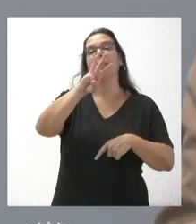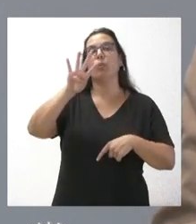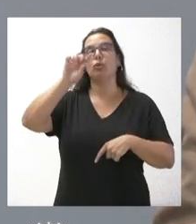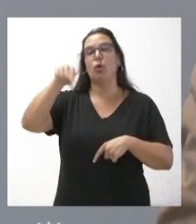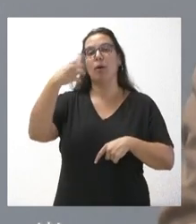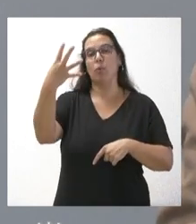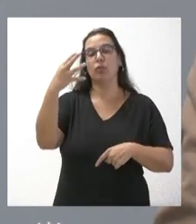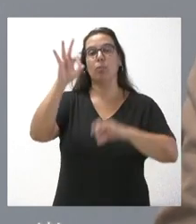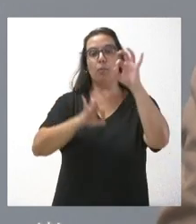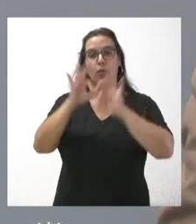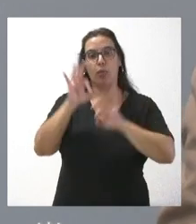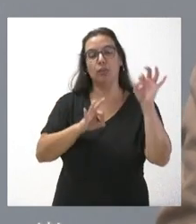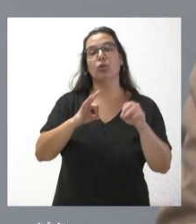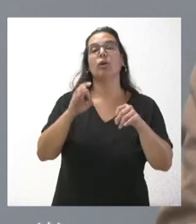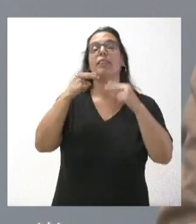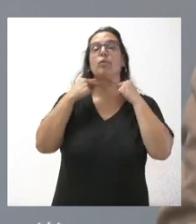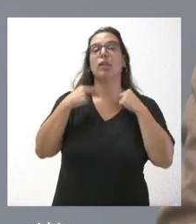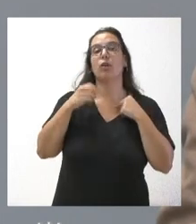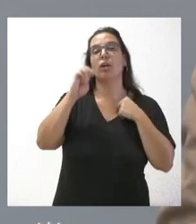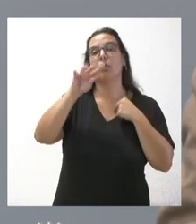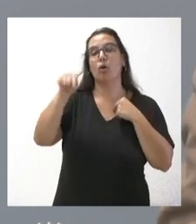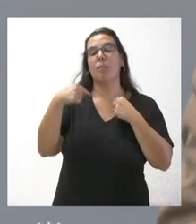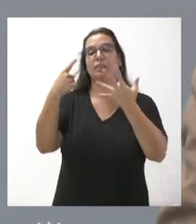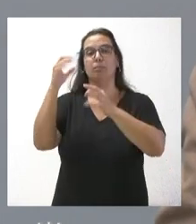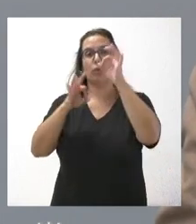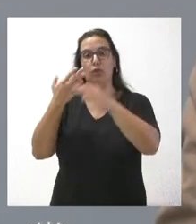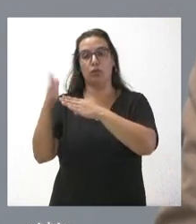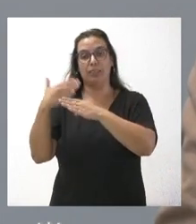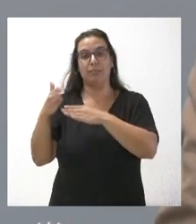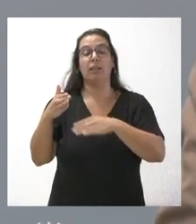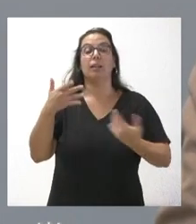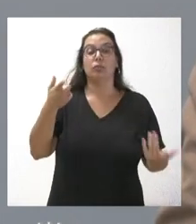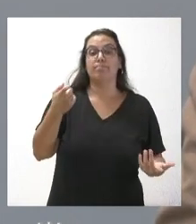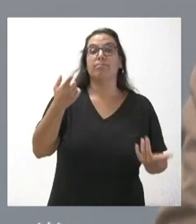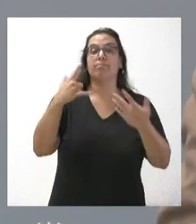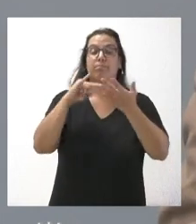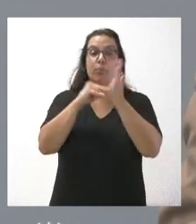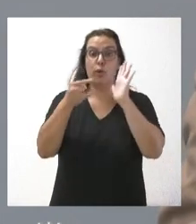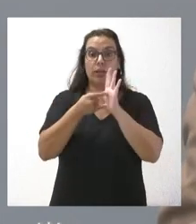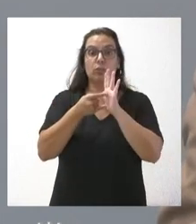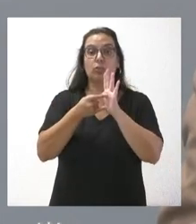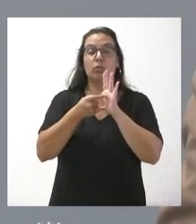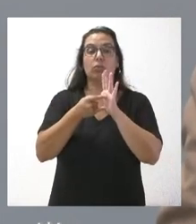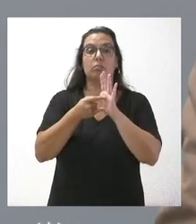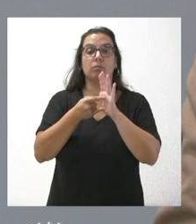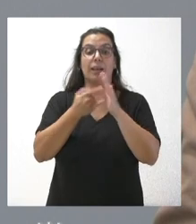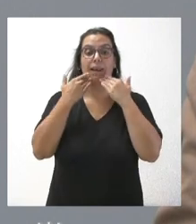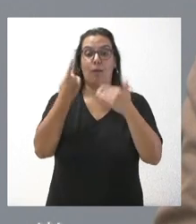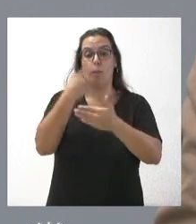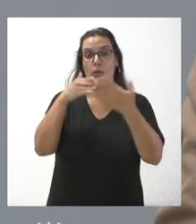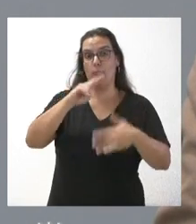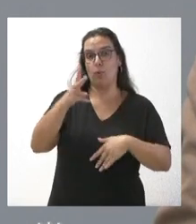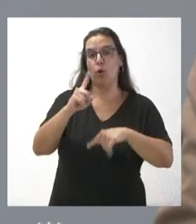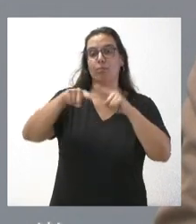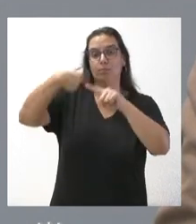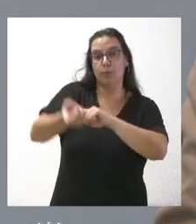el 14,6% restante. A través de este proyecto, con este 1 millón de euros, se van a generar inversiones por un